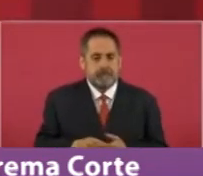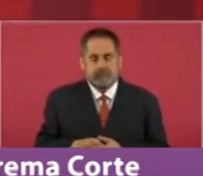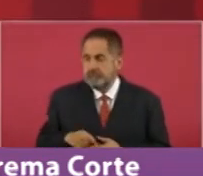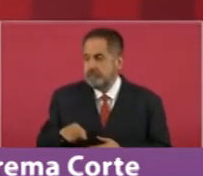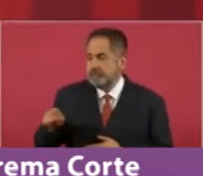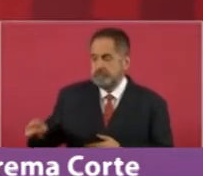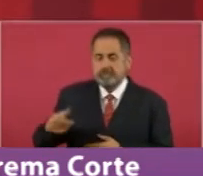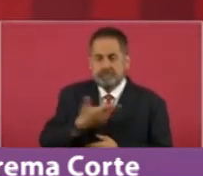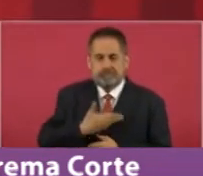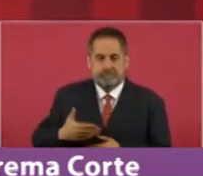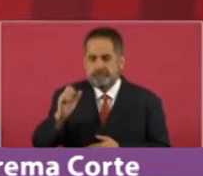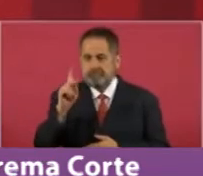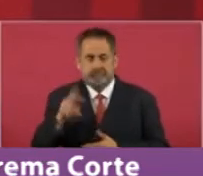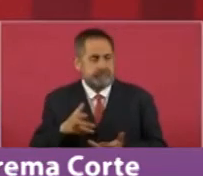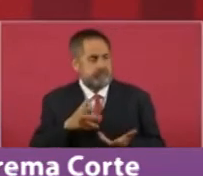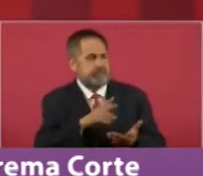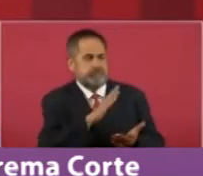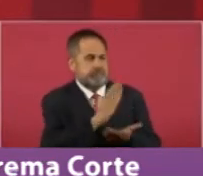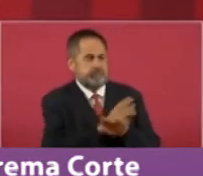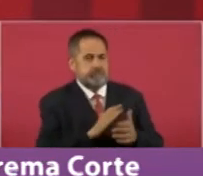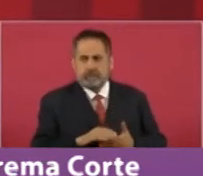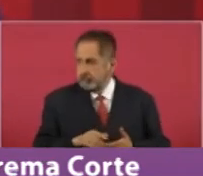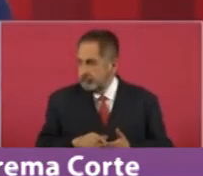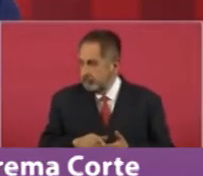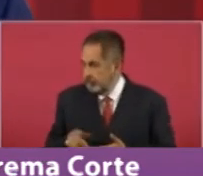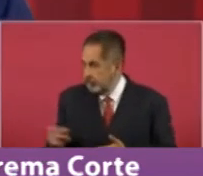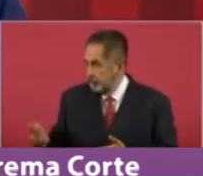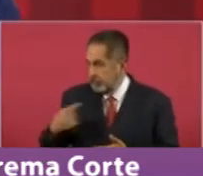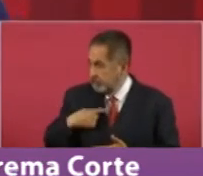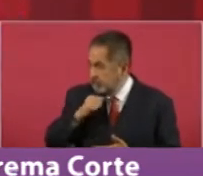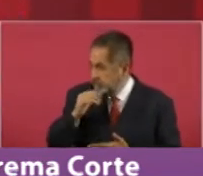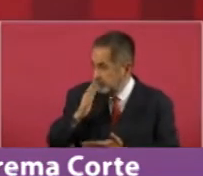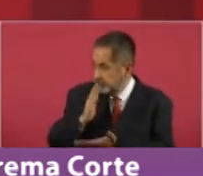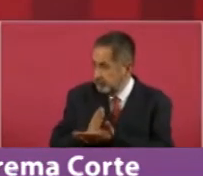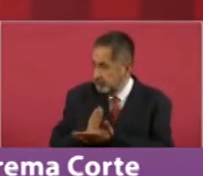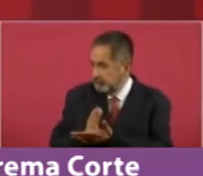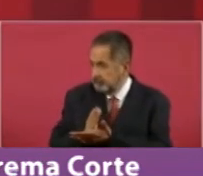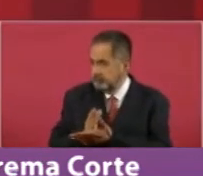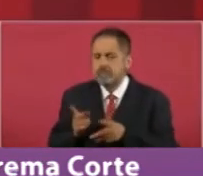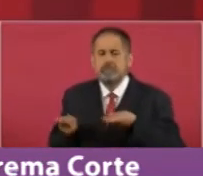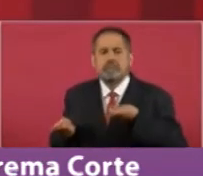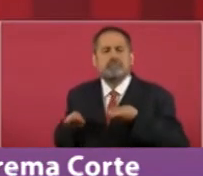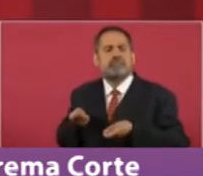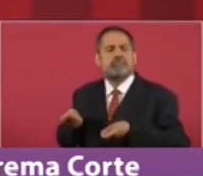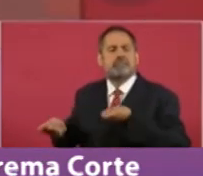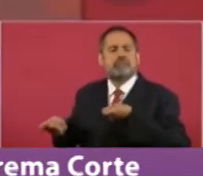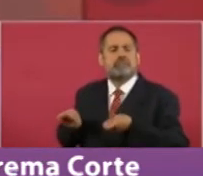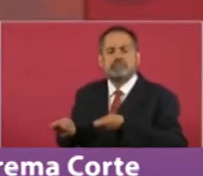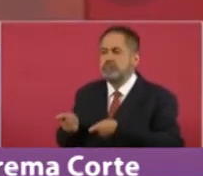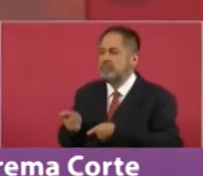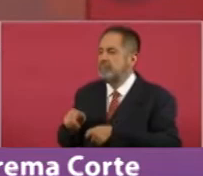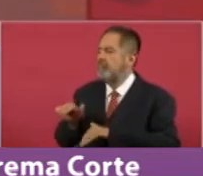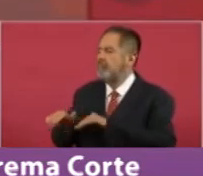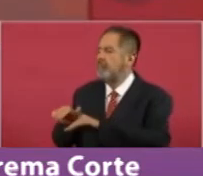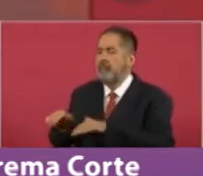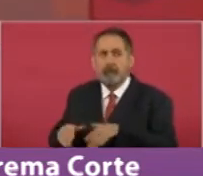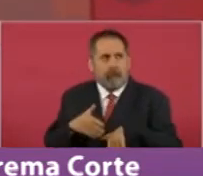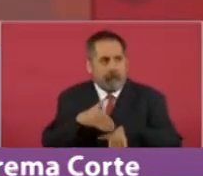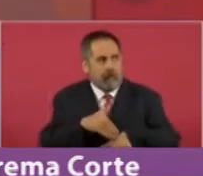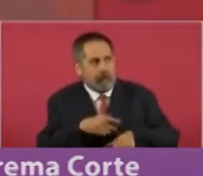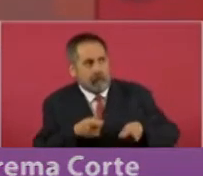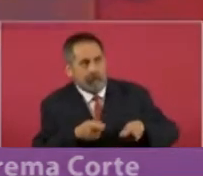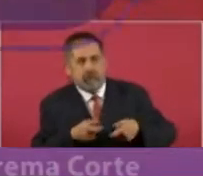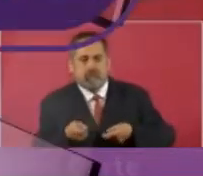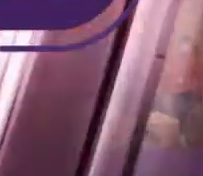Nacional, el mandatario aseguró que el cambio seguirá la misma ruta de la ley eléctrica, pero dejó en claro que al mismo tiempo se enviará una iniciativa de reforma constitucional para que la analice